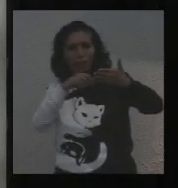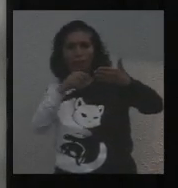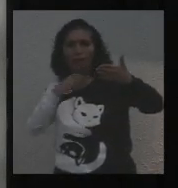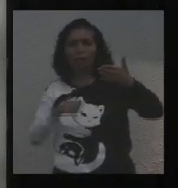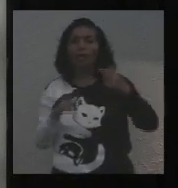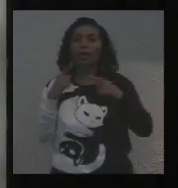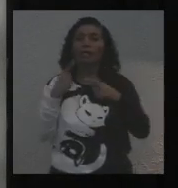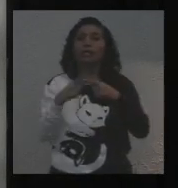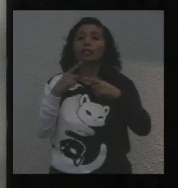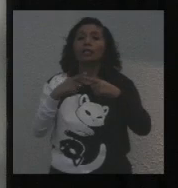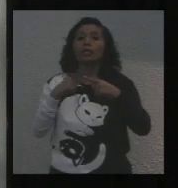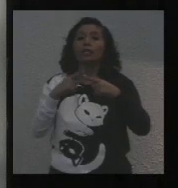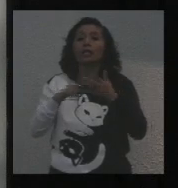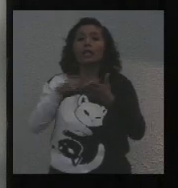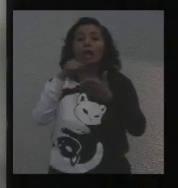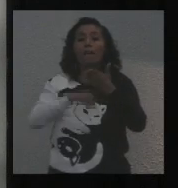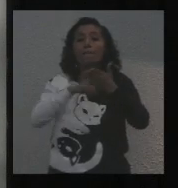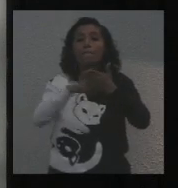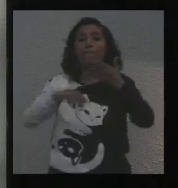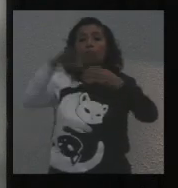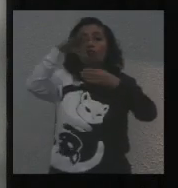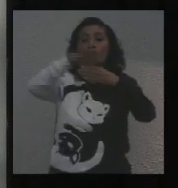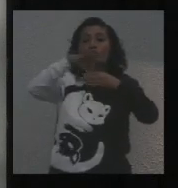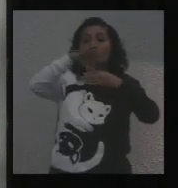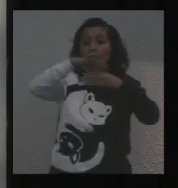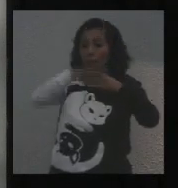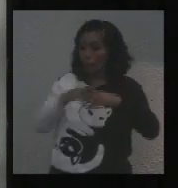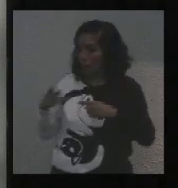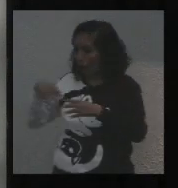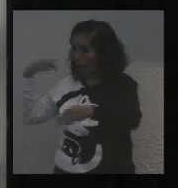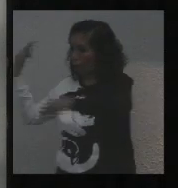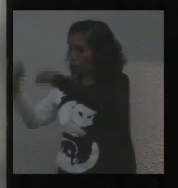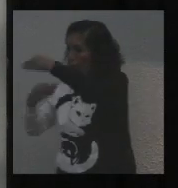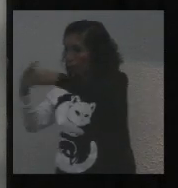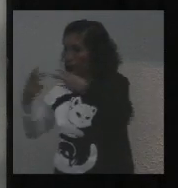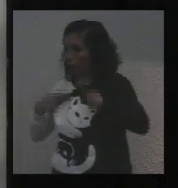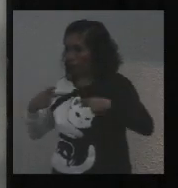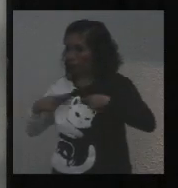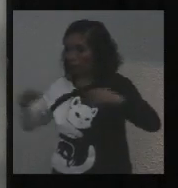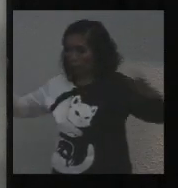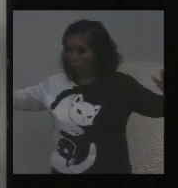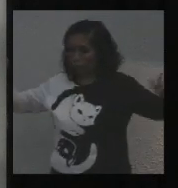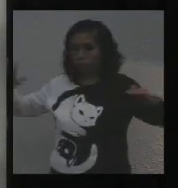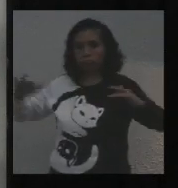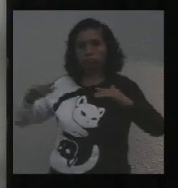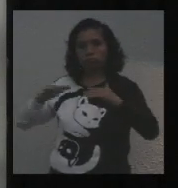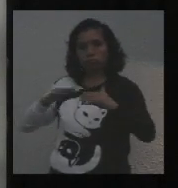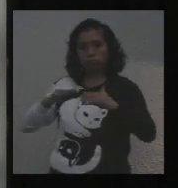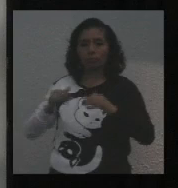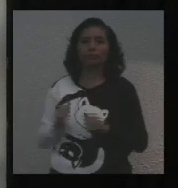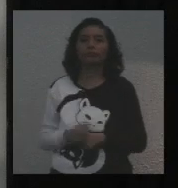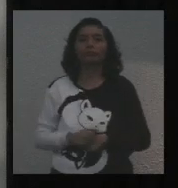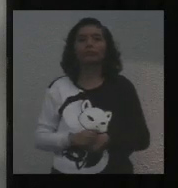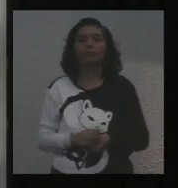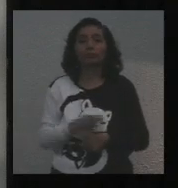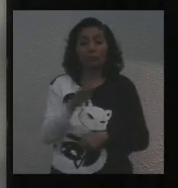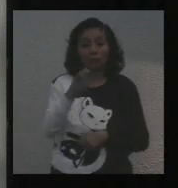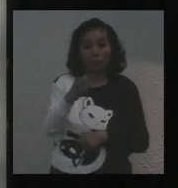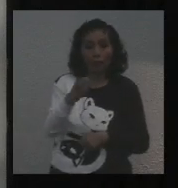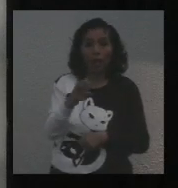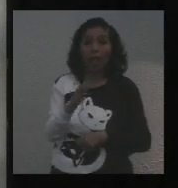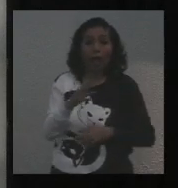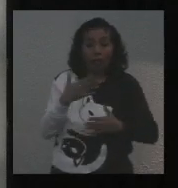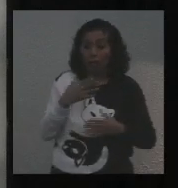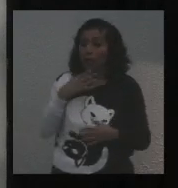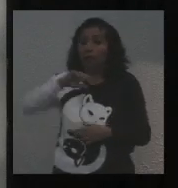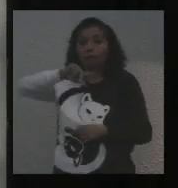que presentarán en junta, a la cual citarán a los demás miembros para hacer la declaratoria correspondiente, debiendo